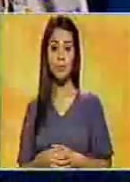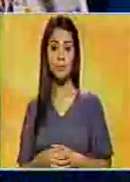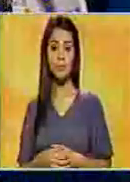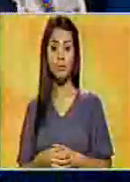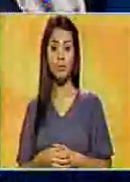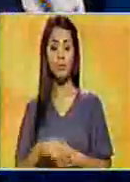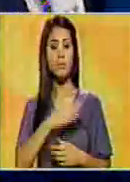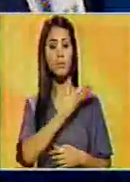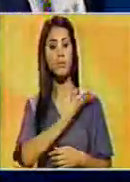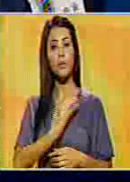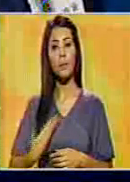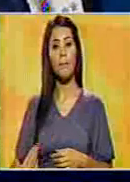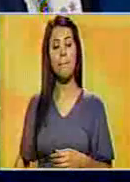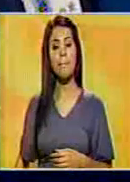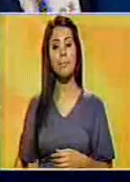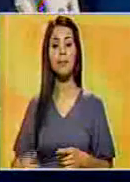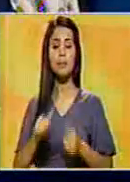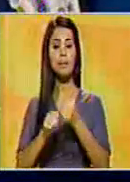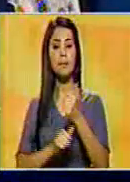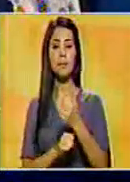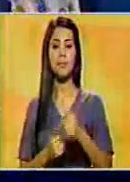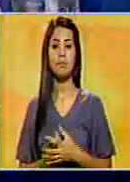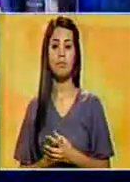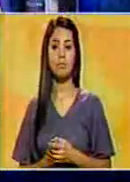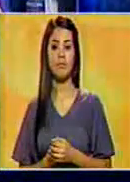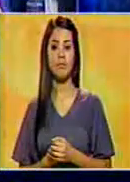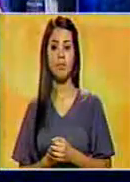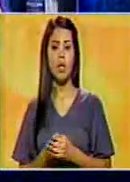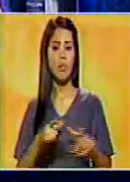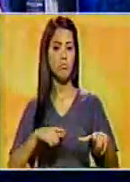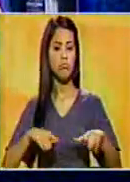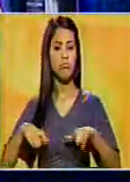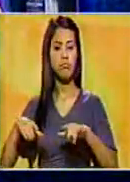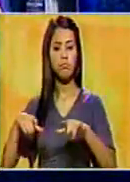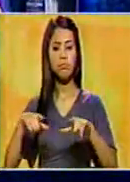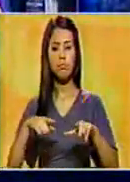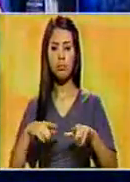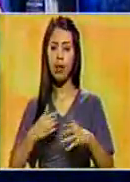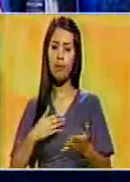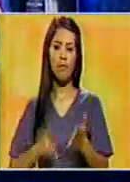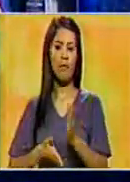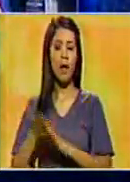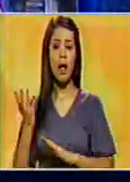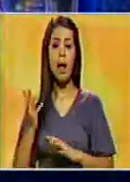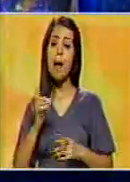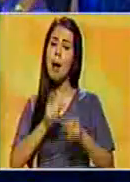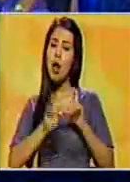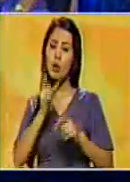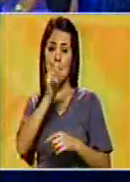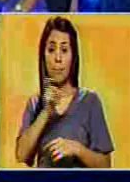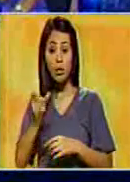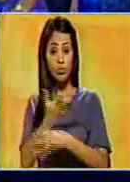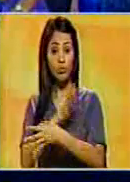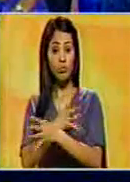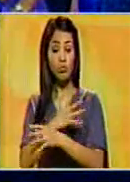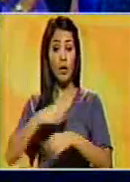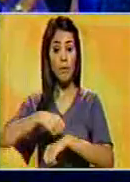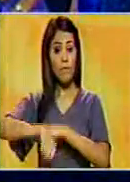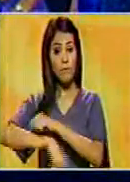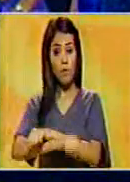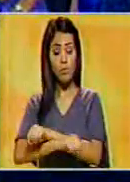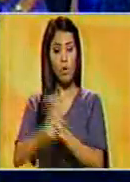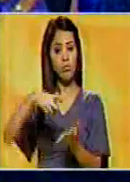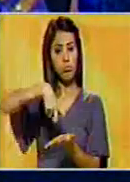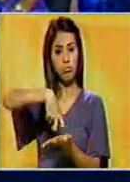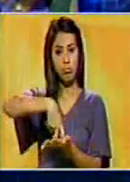El vicepresidente de Estados Unidos, Mike Pence, se retiró de un estadio en Indianápolis luego de que varios jugadores de un equipo de la Liga de Fútbol Americano se